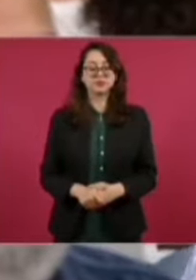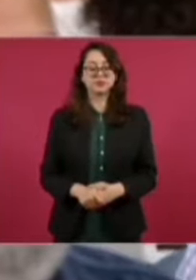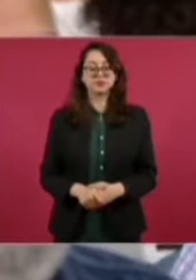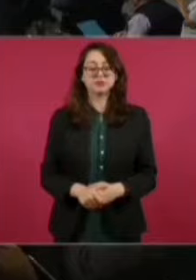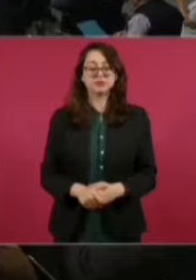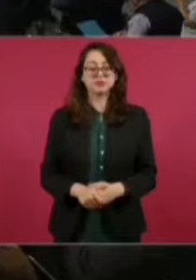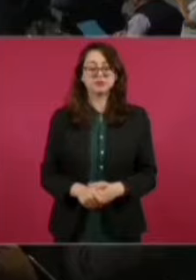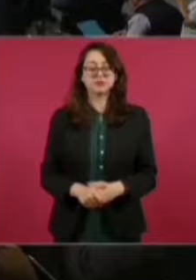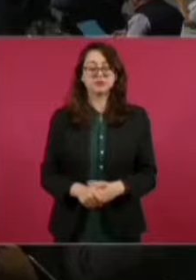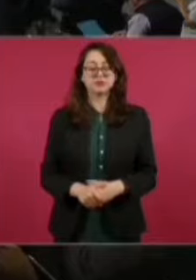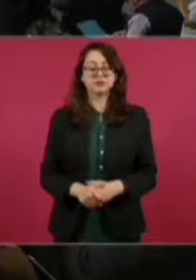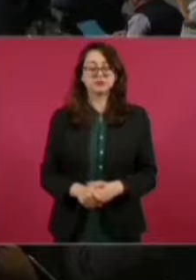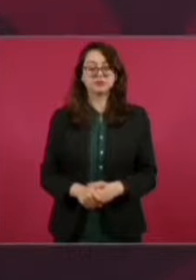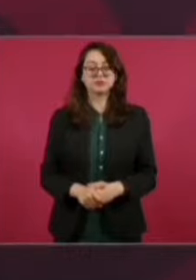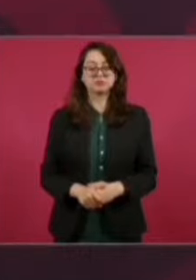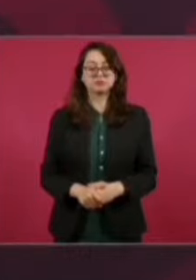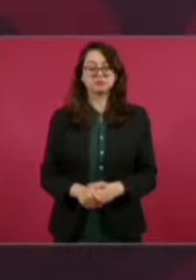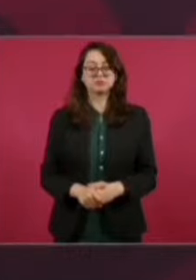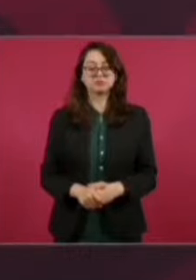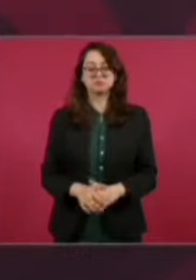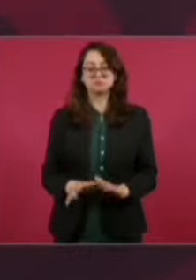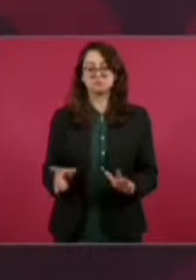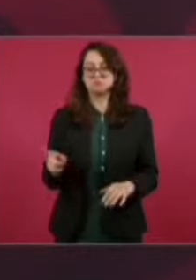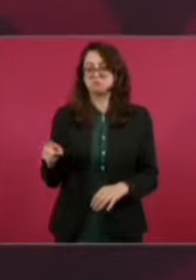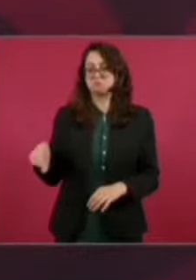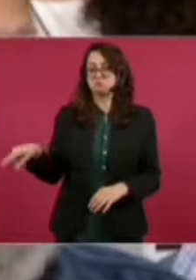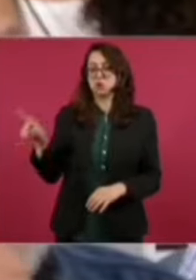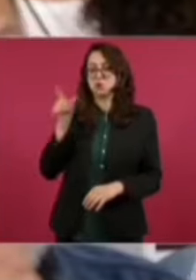creo que los policías que participaron